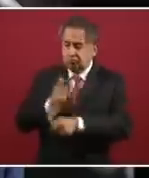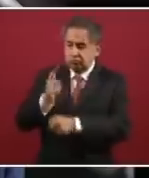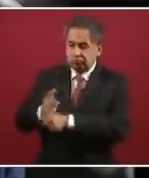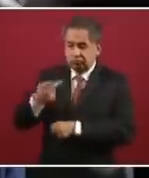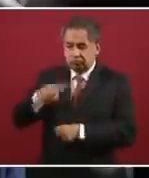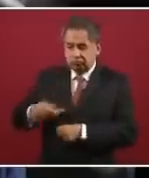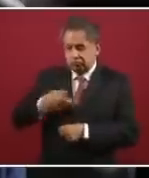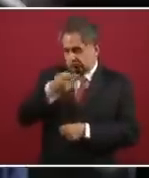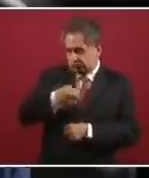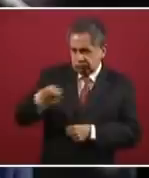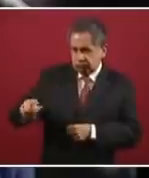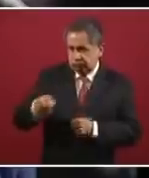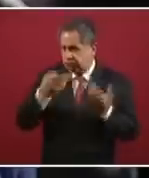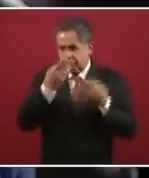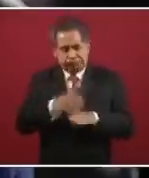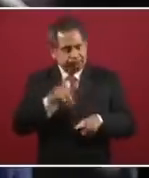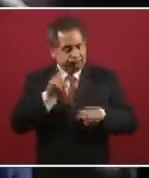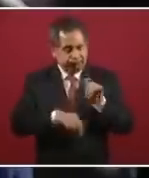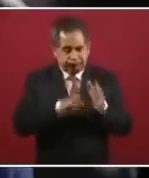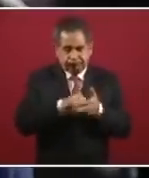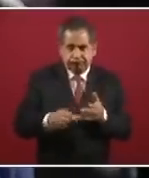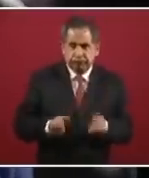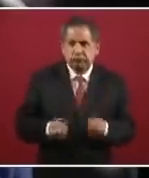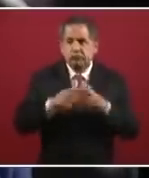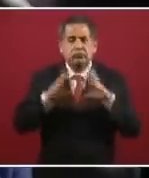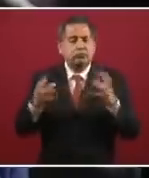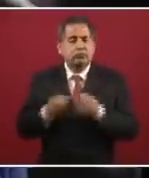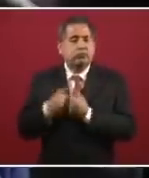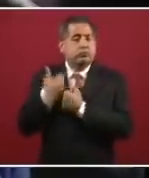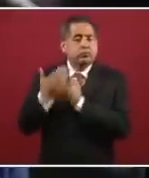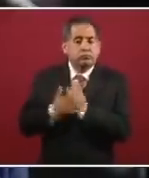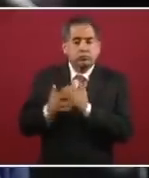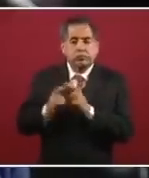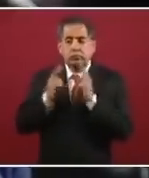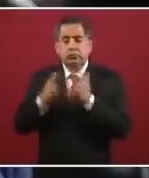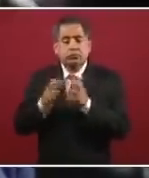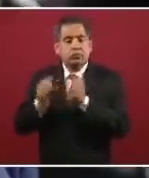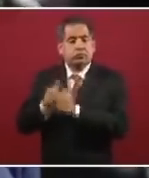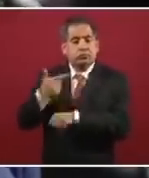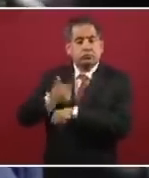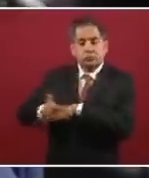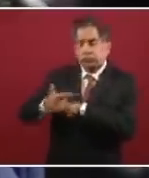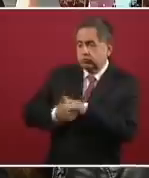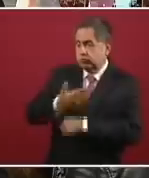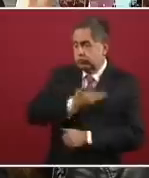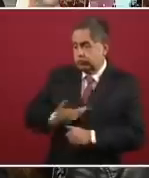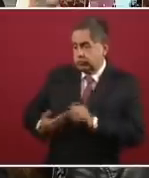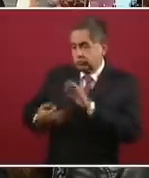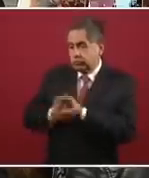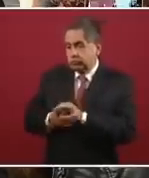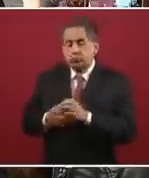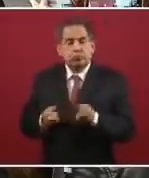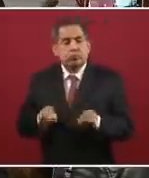de estas bandas y a qué monto asciende, y sobre todo saber cuándo se van a reunir con el presidente electo de Guatemala. Gracias.